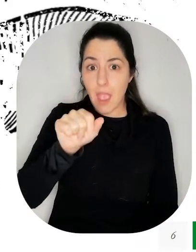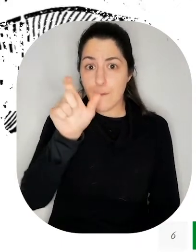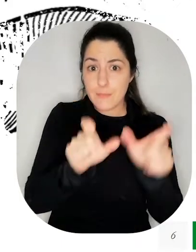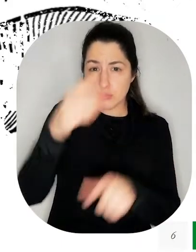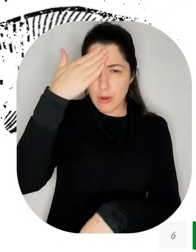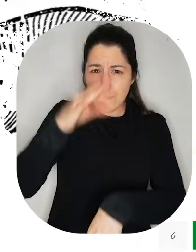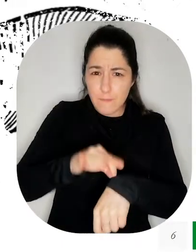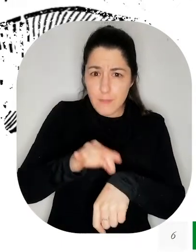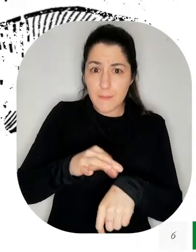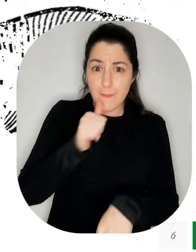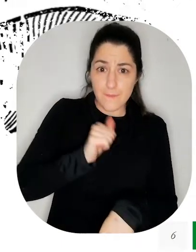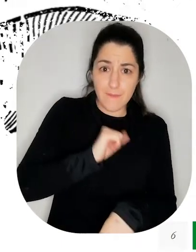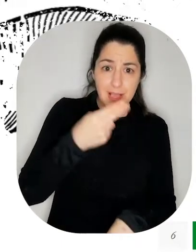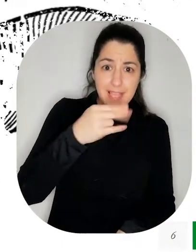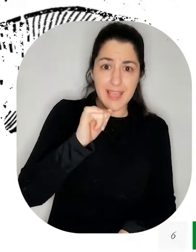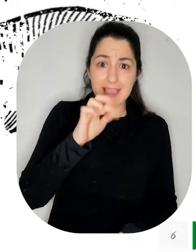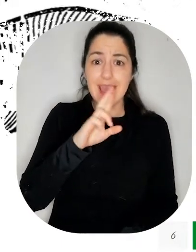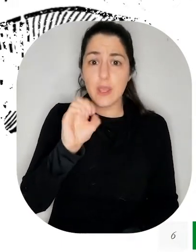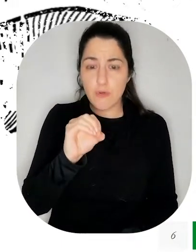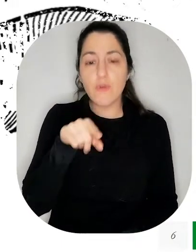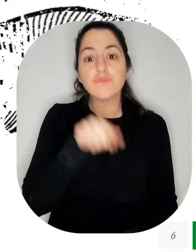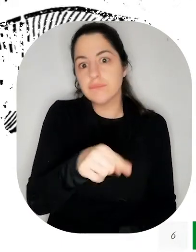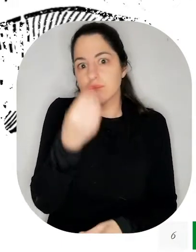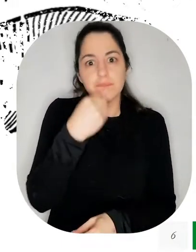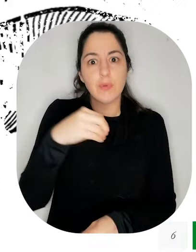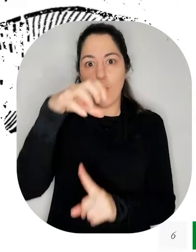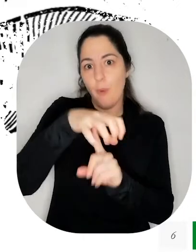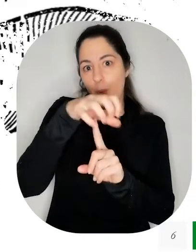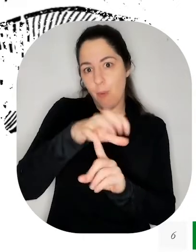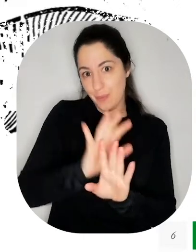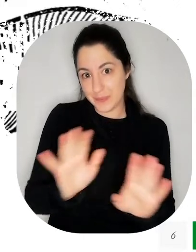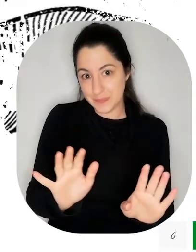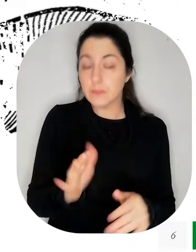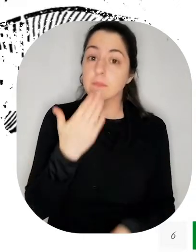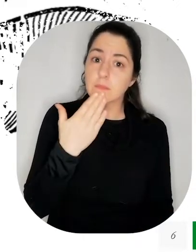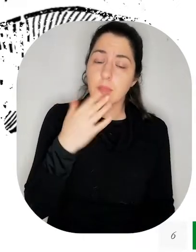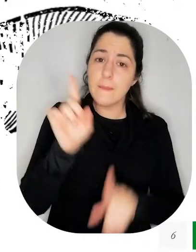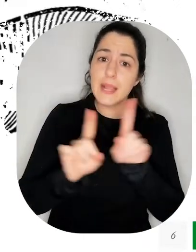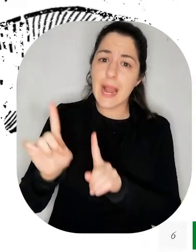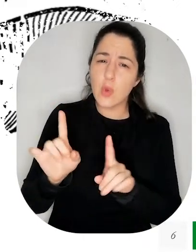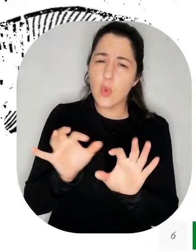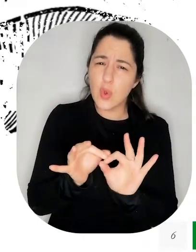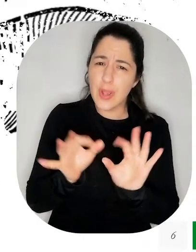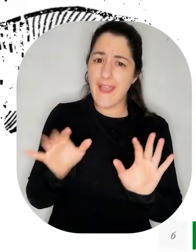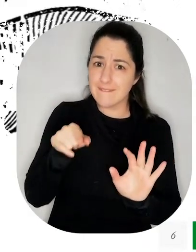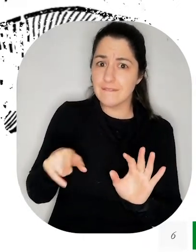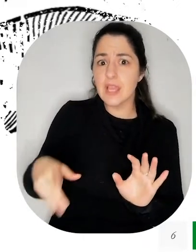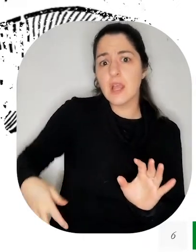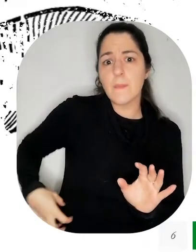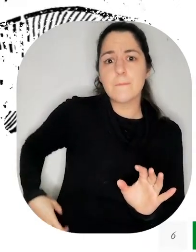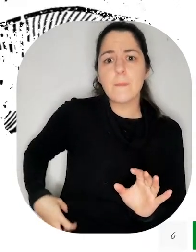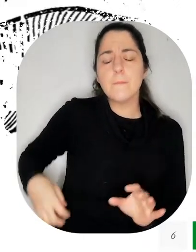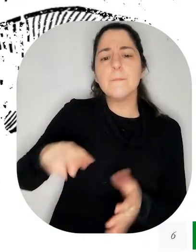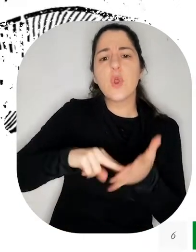anemia. Y existen entonces estos casos particulares, por ejemplo, en la dieta de la insuficiencia renal terminal, que